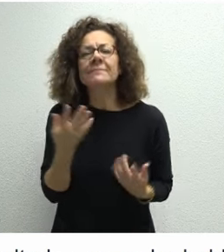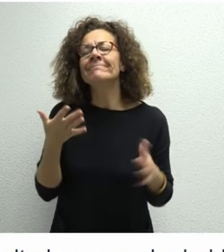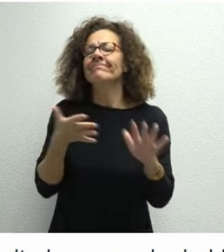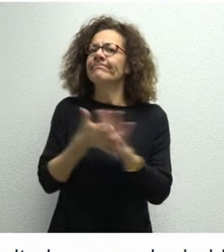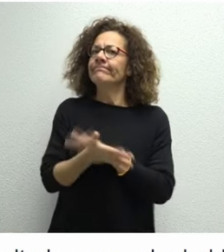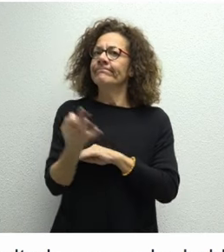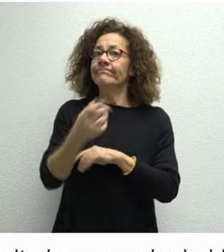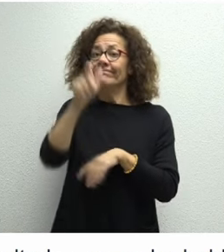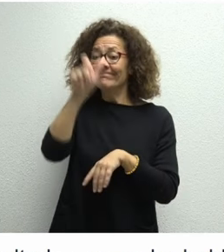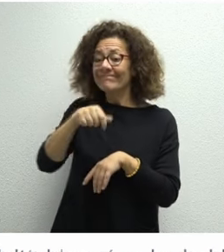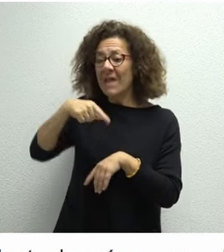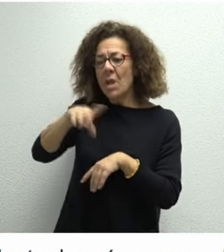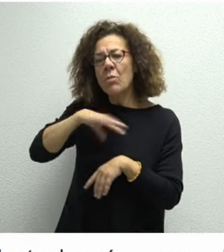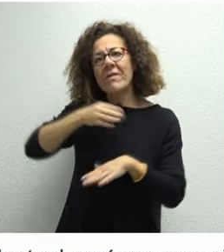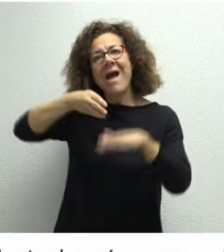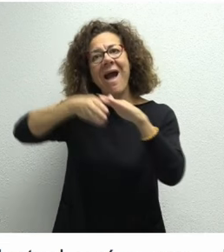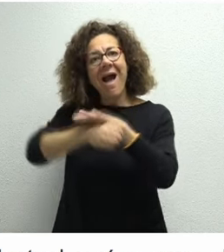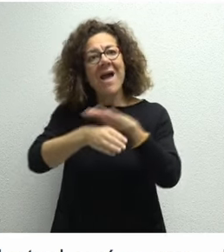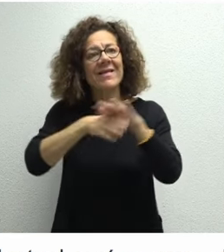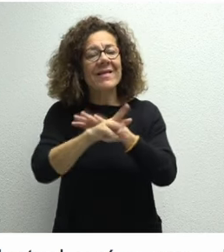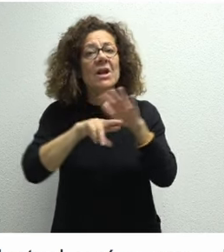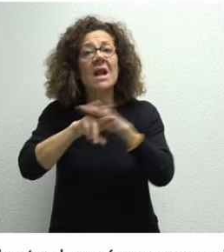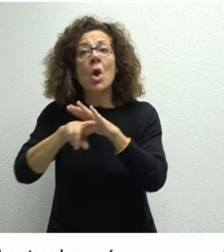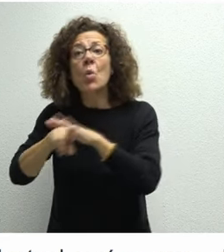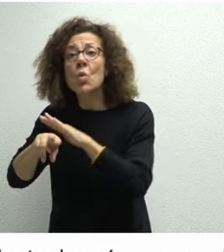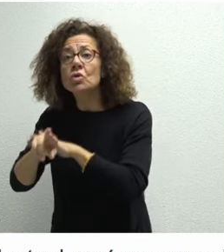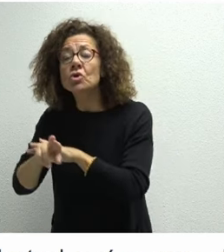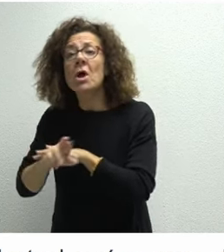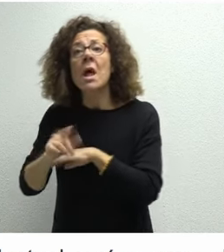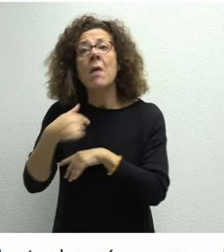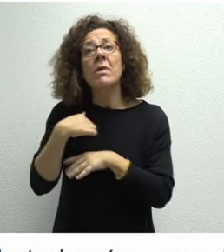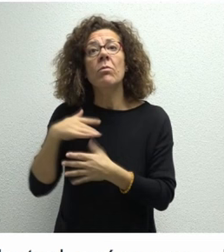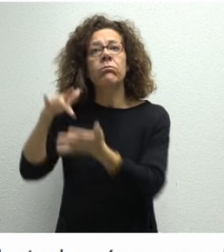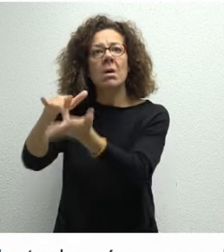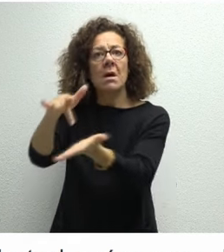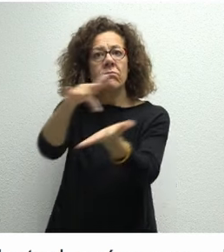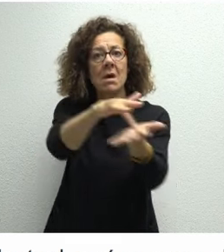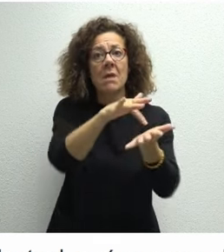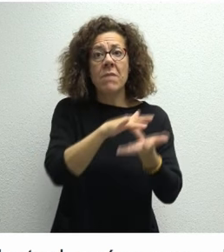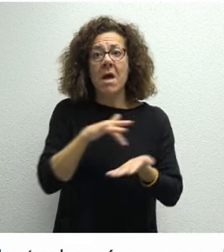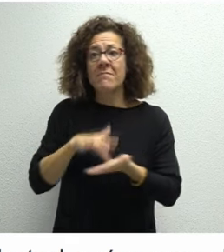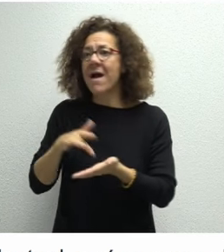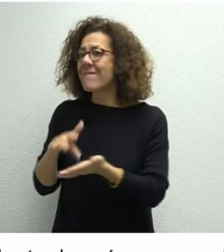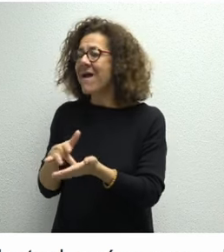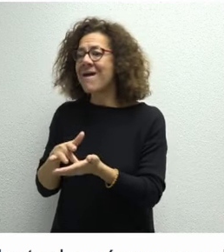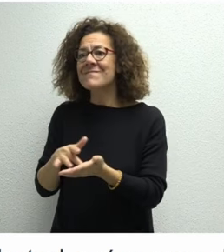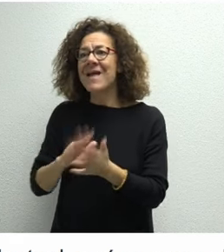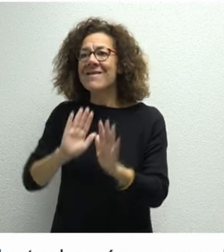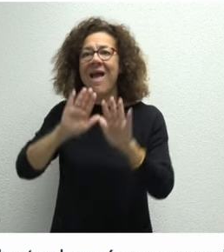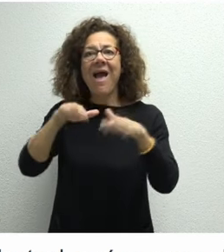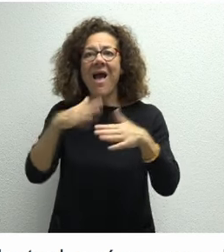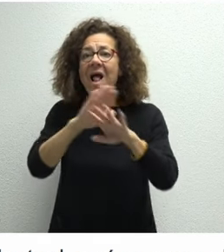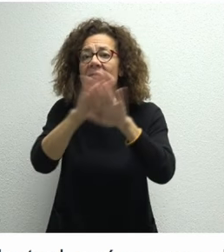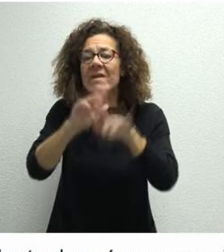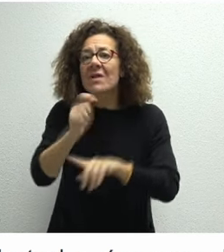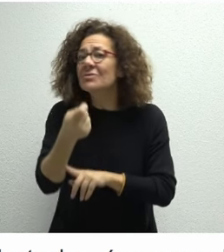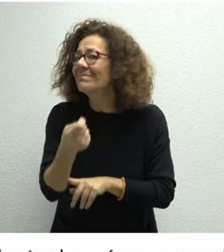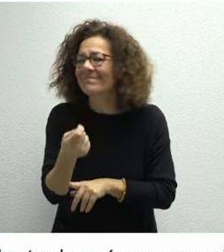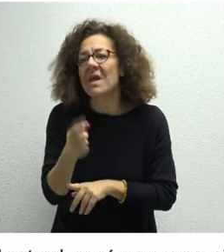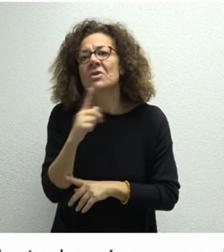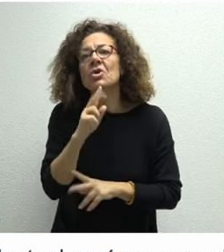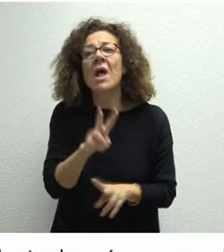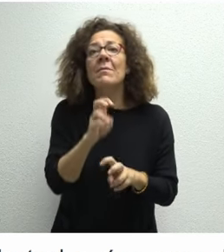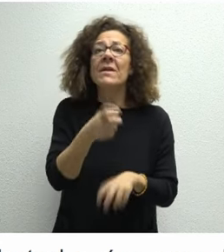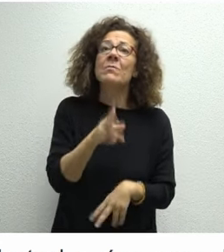que Manuel puede acceder a diferentes recursos pero se ha llevado de uno en otro a otro sin sin una respuesta convergente no es lo que llamamos al